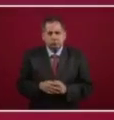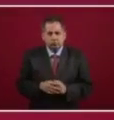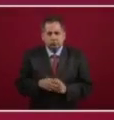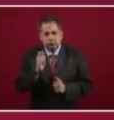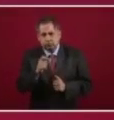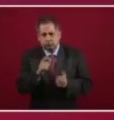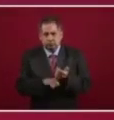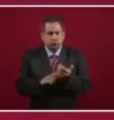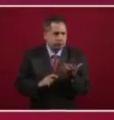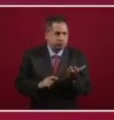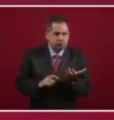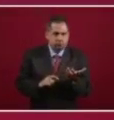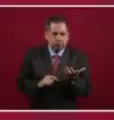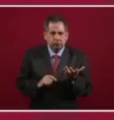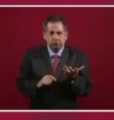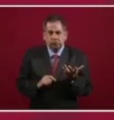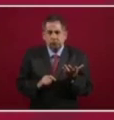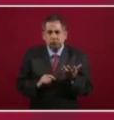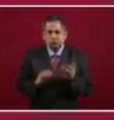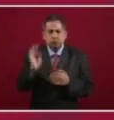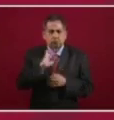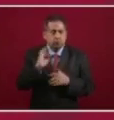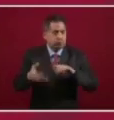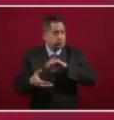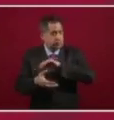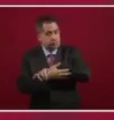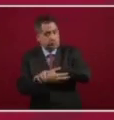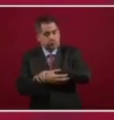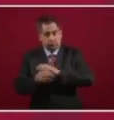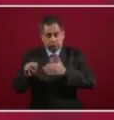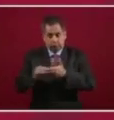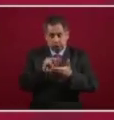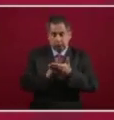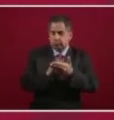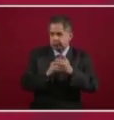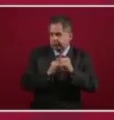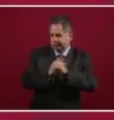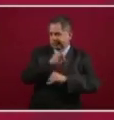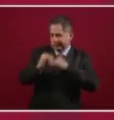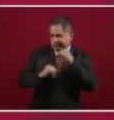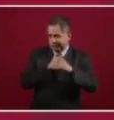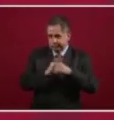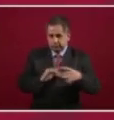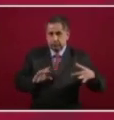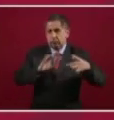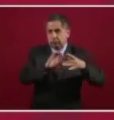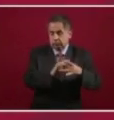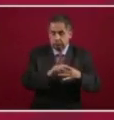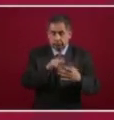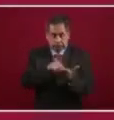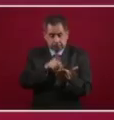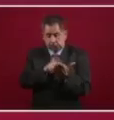si en los convenios de cooperación hay